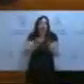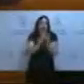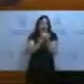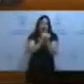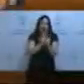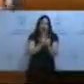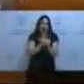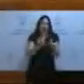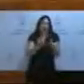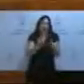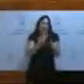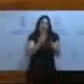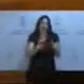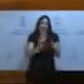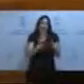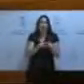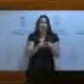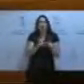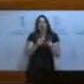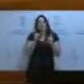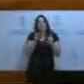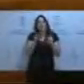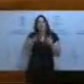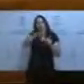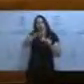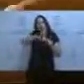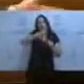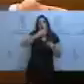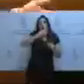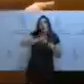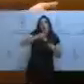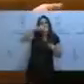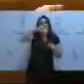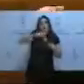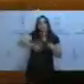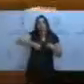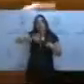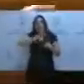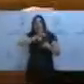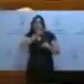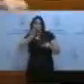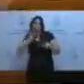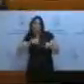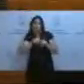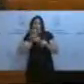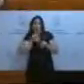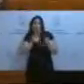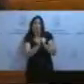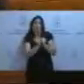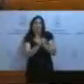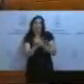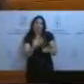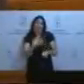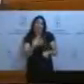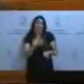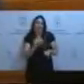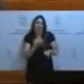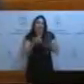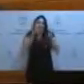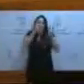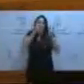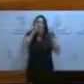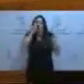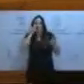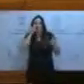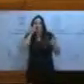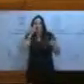animales, vamos a hacer un poquito que sea más parecido a su hábitat y más metros. Pero no podemos tener un zoo del 20, tenemos que tener un tema turístico puntero de